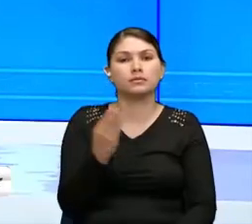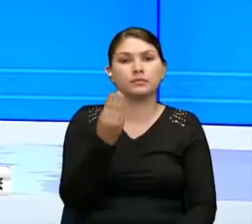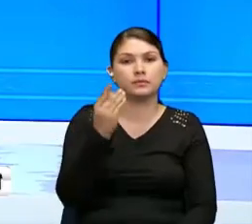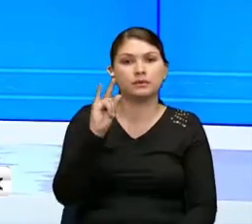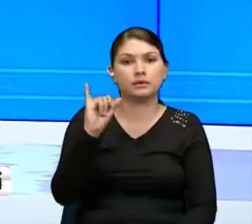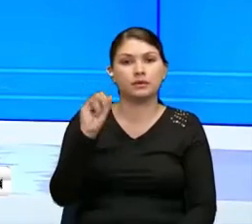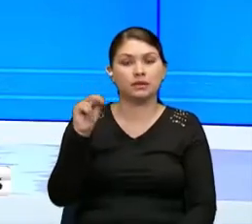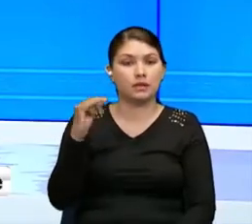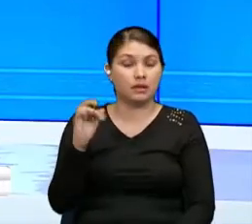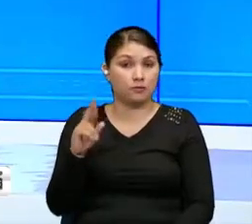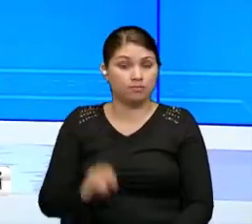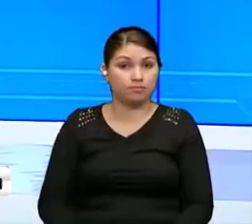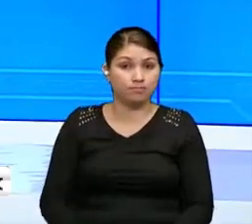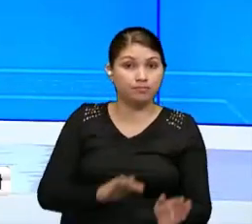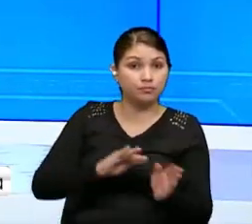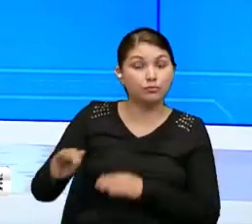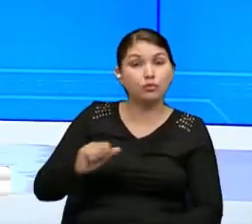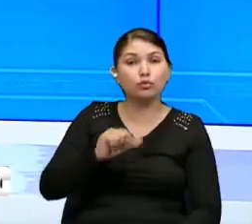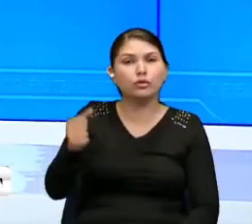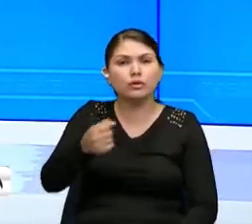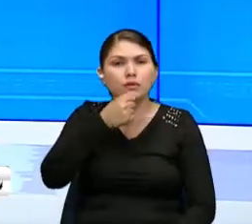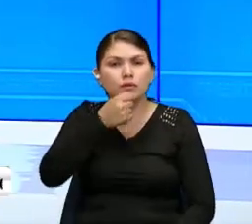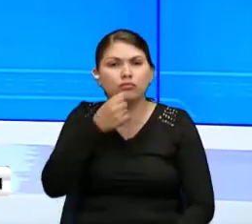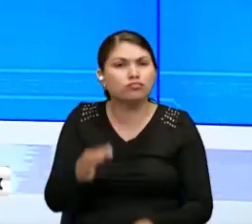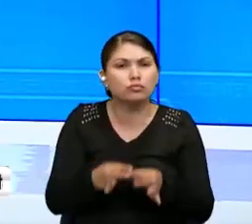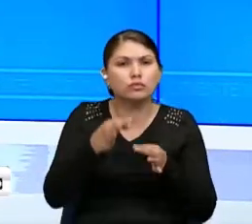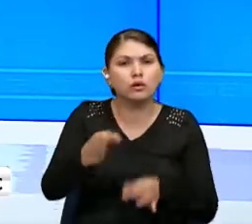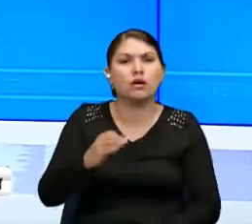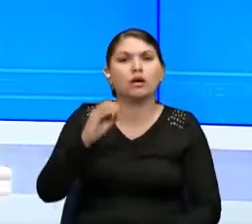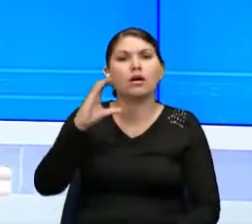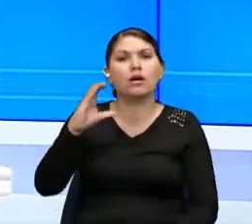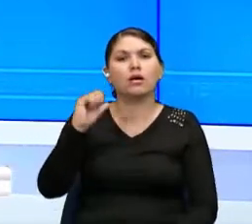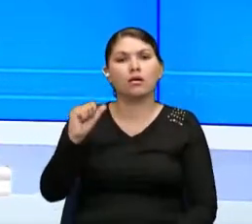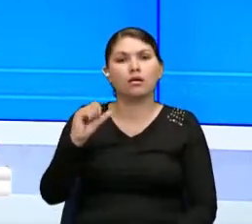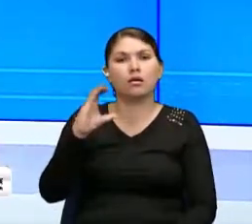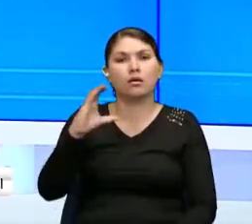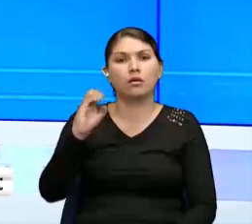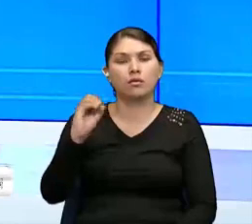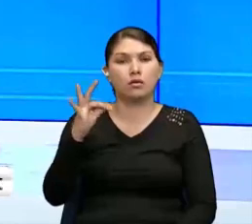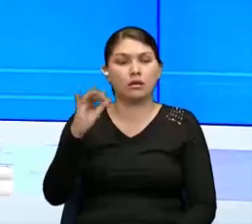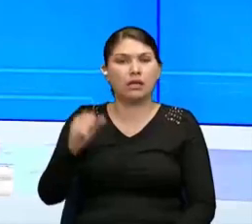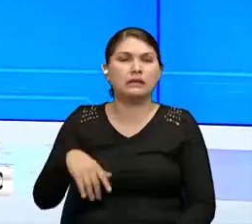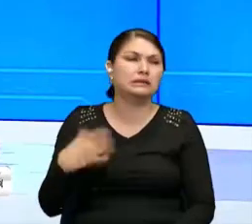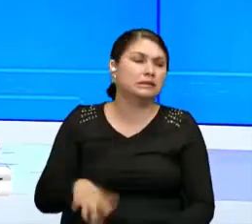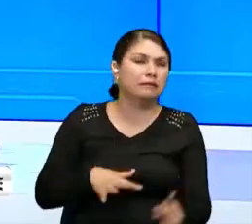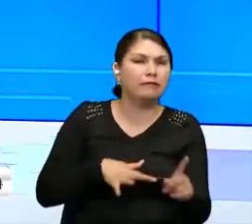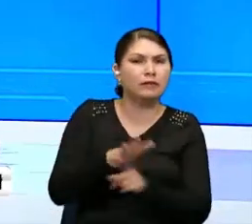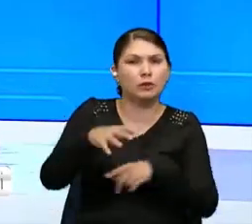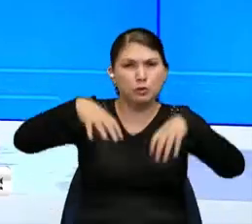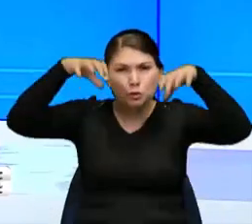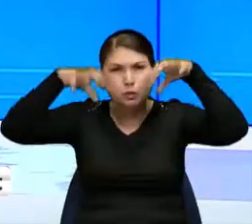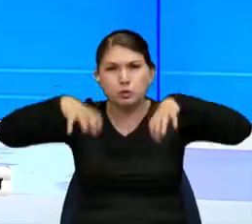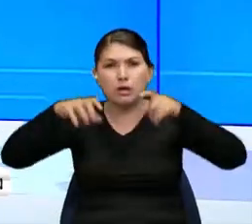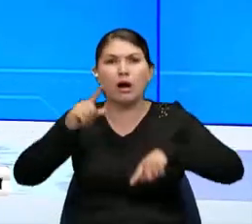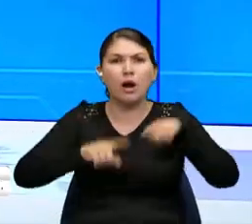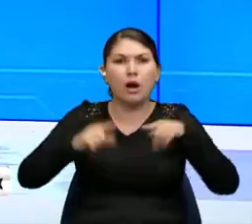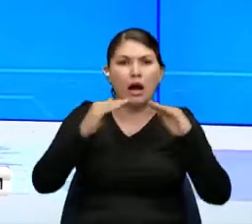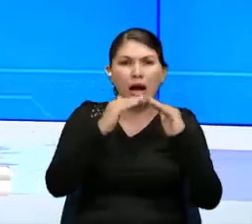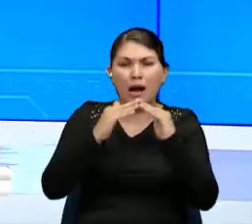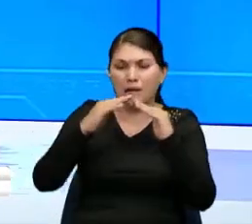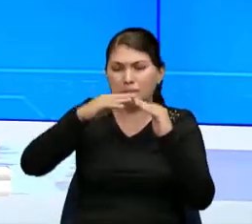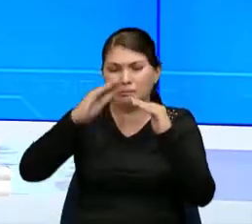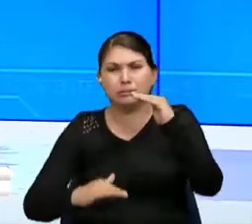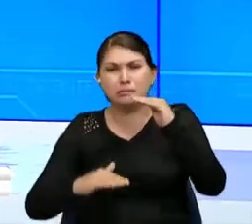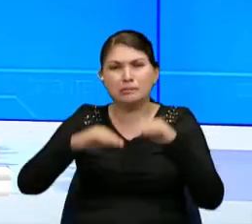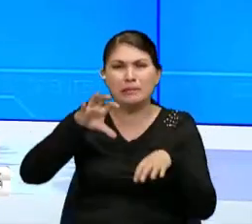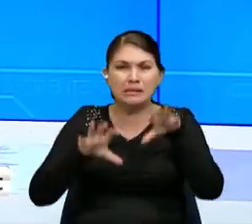y en otras noticias en el municipio de caquetá también se han visto gravemente afectados por las lluvias las vías y algunas viviendas ya están colapsadas a